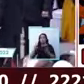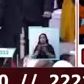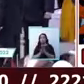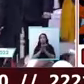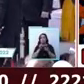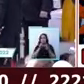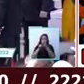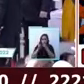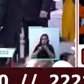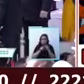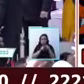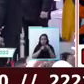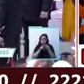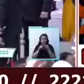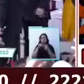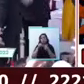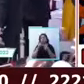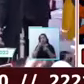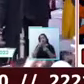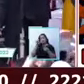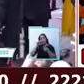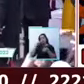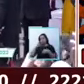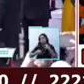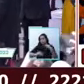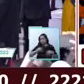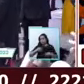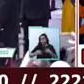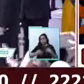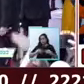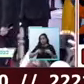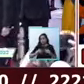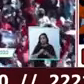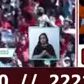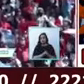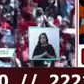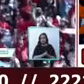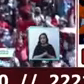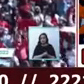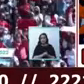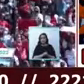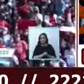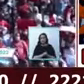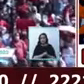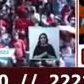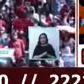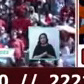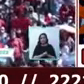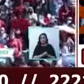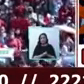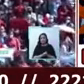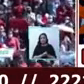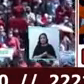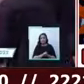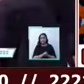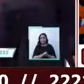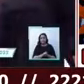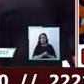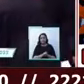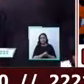Quiero Moya. Referirme a lo que dice Salvador Nerrala. Adelante, hola. Ese tipo está loco, definitivamente no sabe lo que